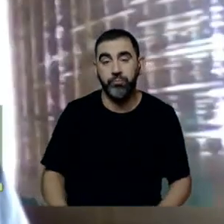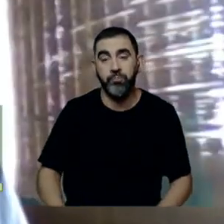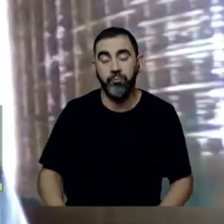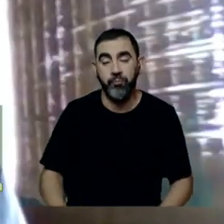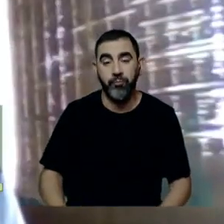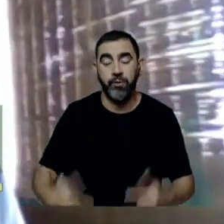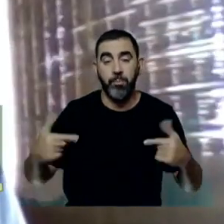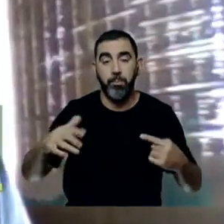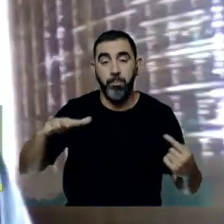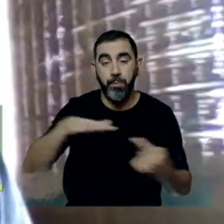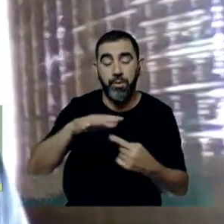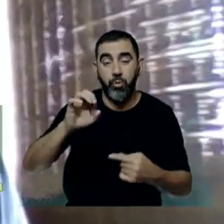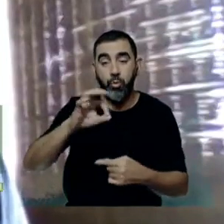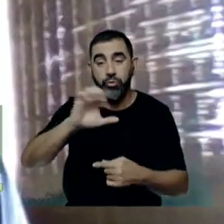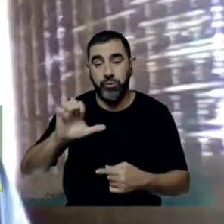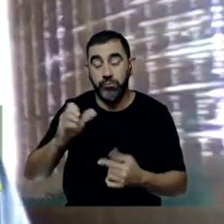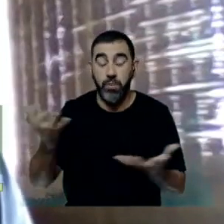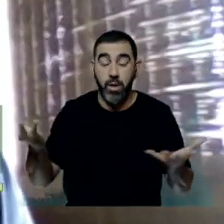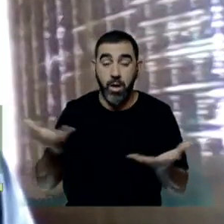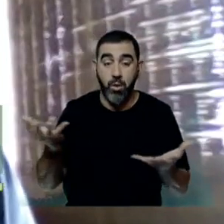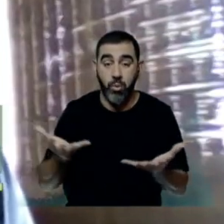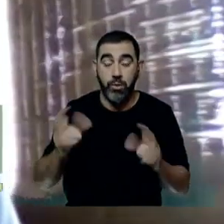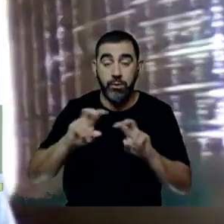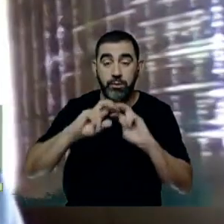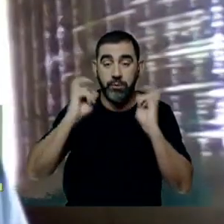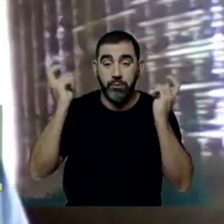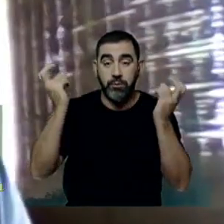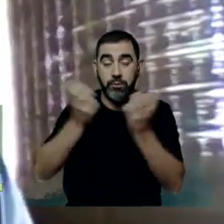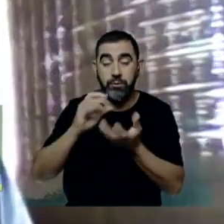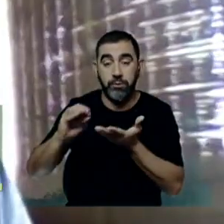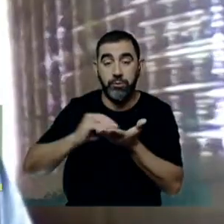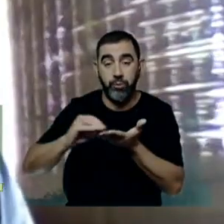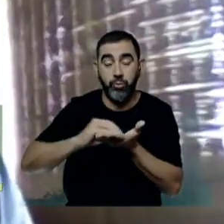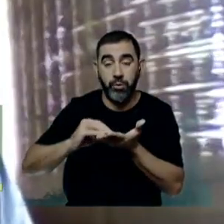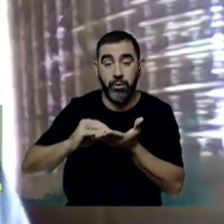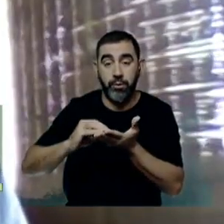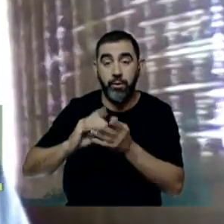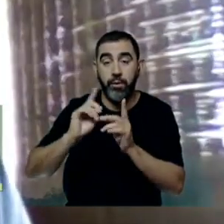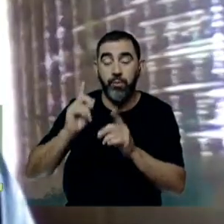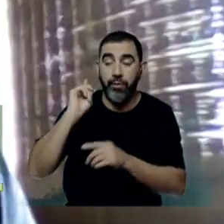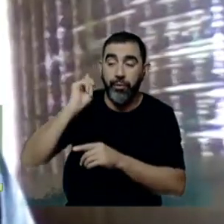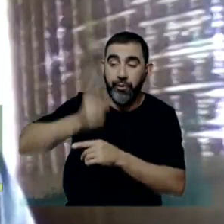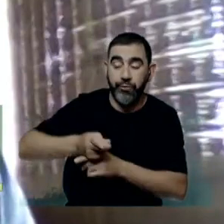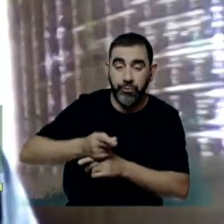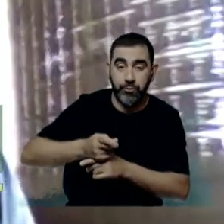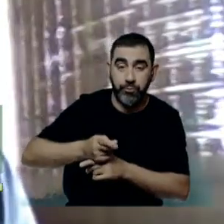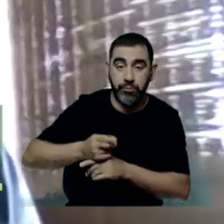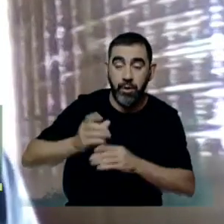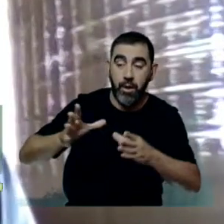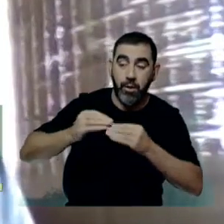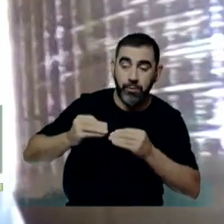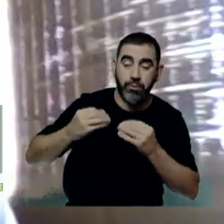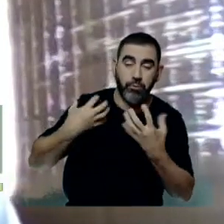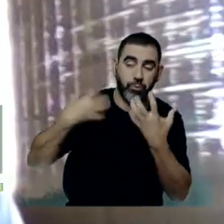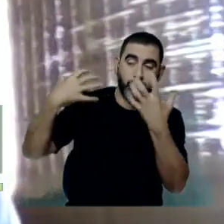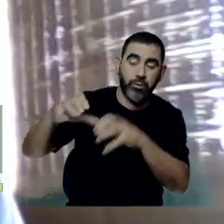Ministerio de Ambiente y de la OCE. Ahora el Tribunal de lo Contencioso Administrativo tiene que decidir si nos va a escuchar